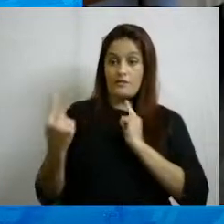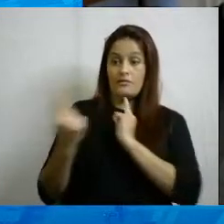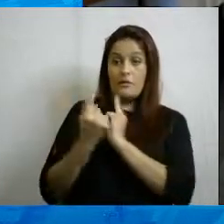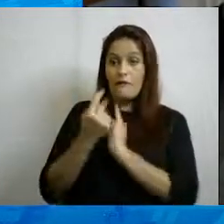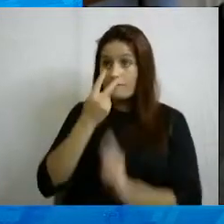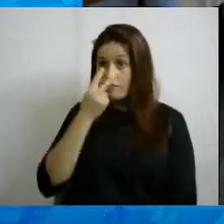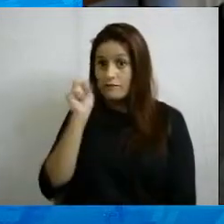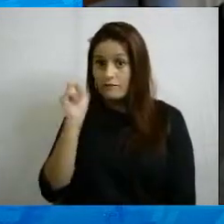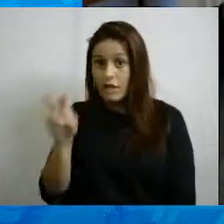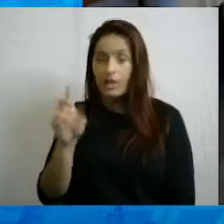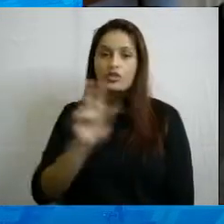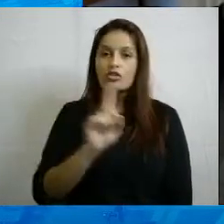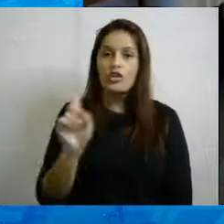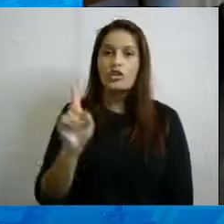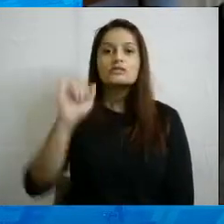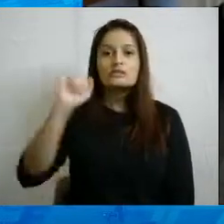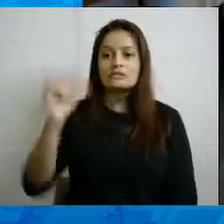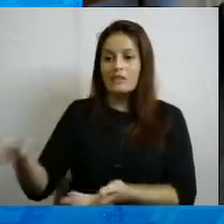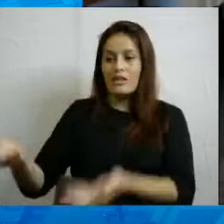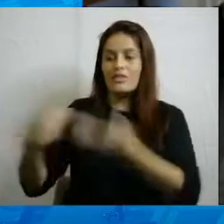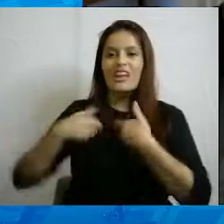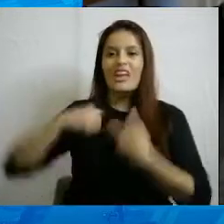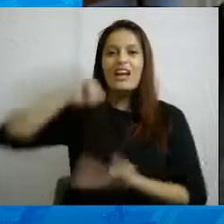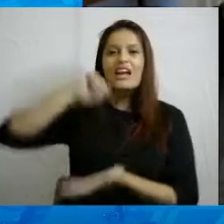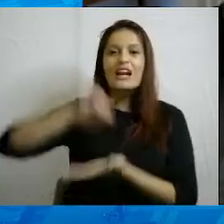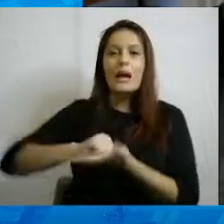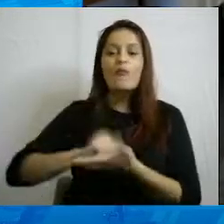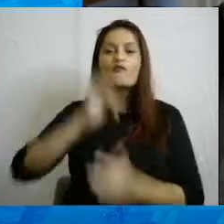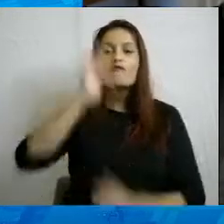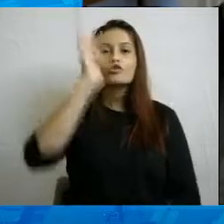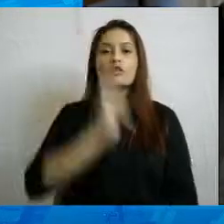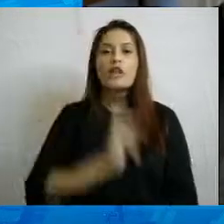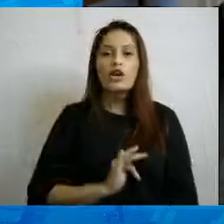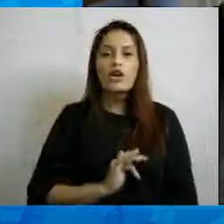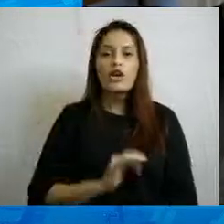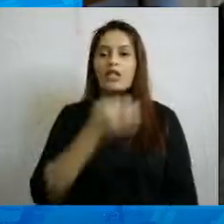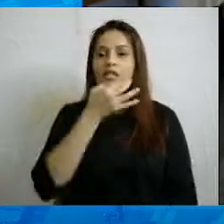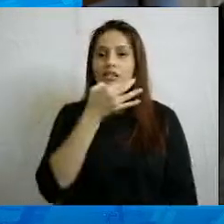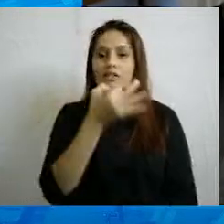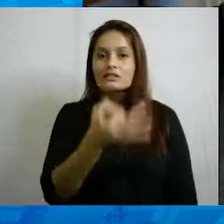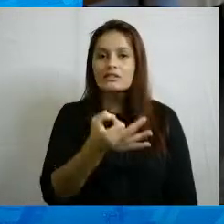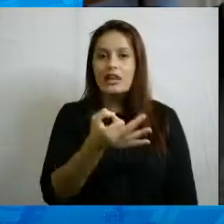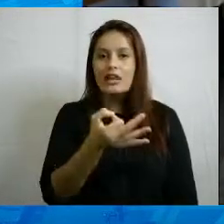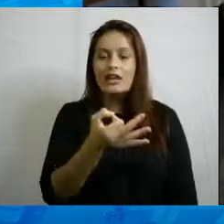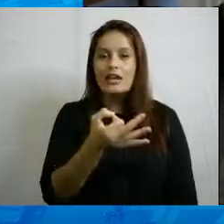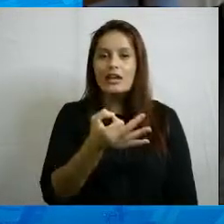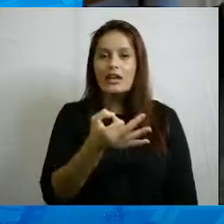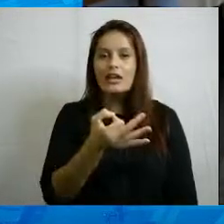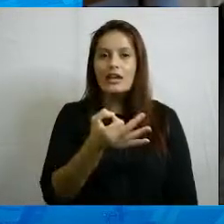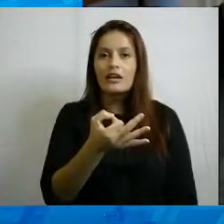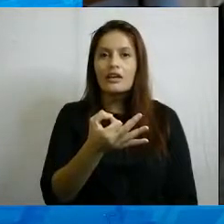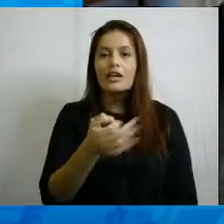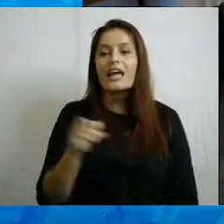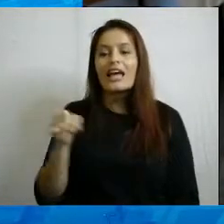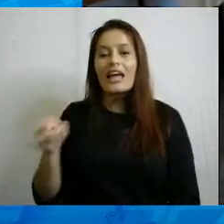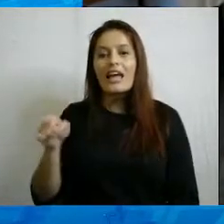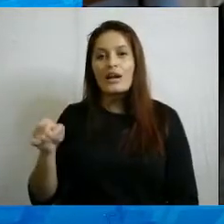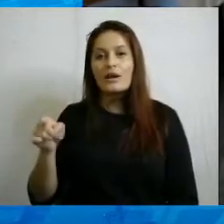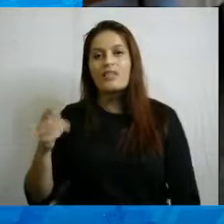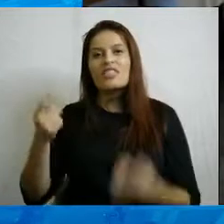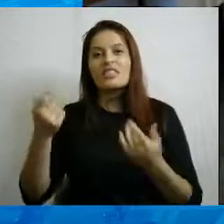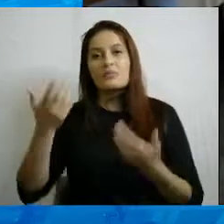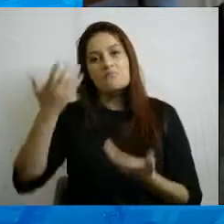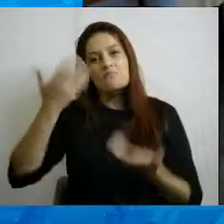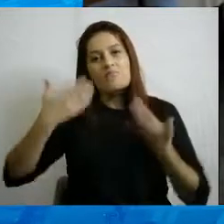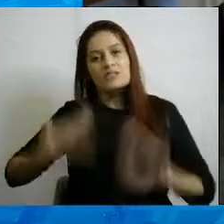evidenciarlo, sí recibí reclamos de funcionarios y funcionarios que se vieron afectados por el trato de la